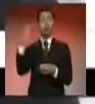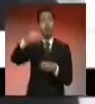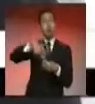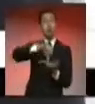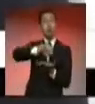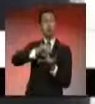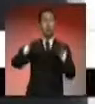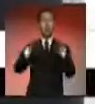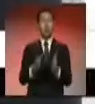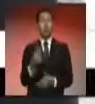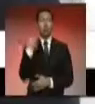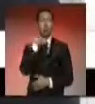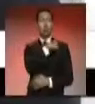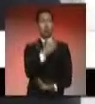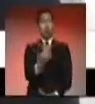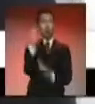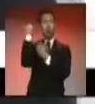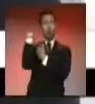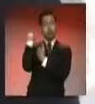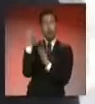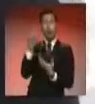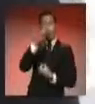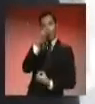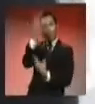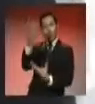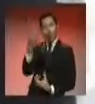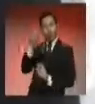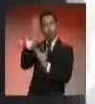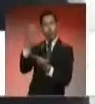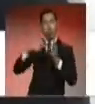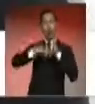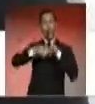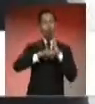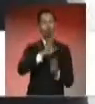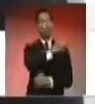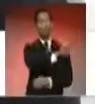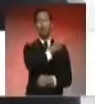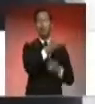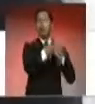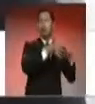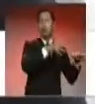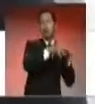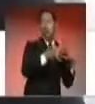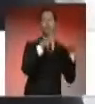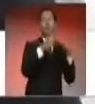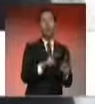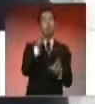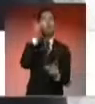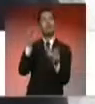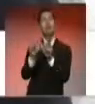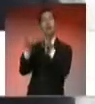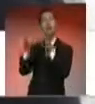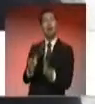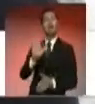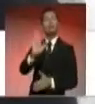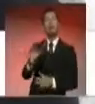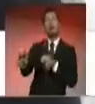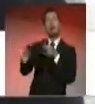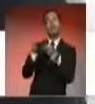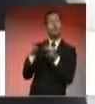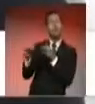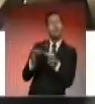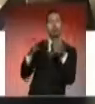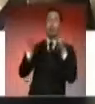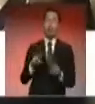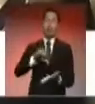cuerpo colegiado no solamente va a dar cuenta de la elección del Contralor, sino también del señor fiscal, al cual están diciendo ustedes los medios, y la ciudadanía que está